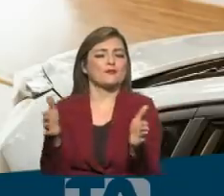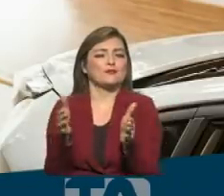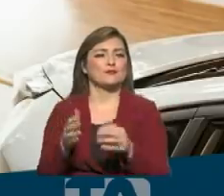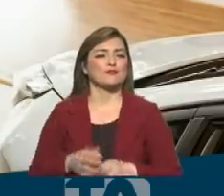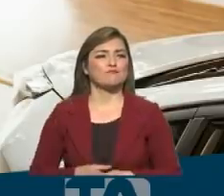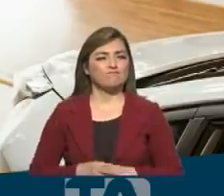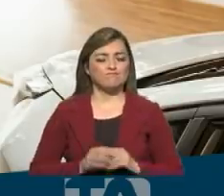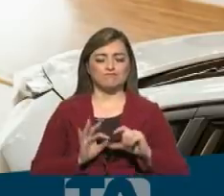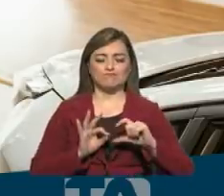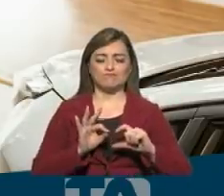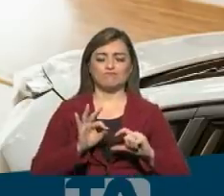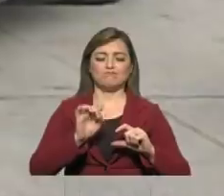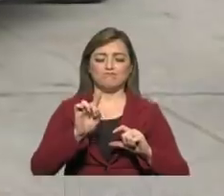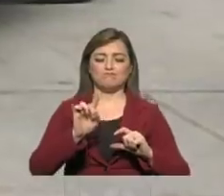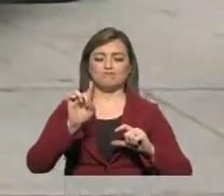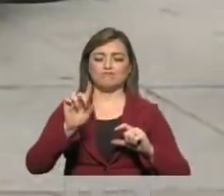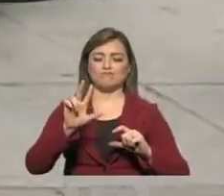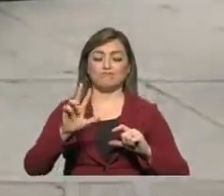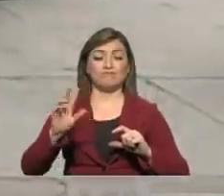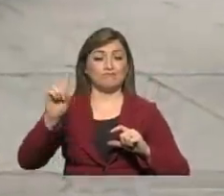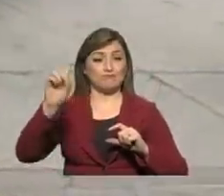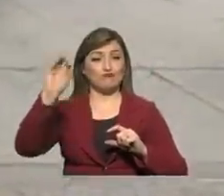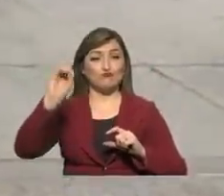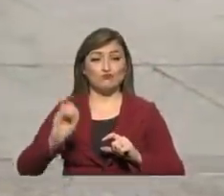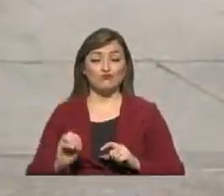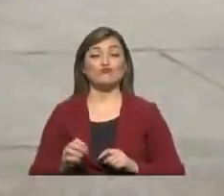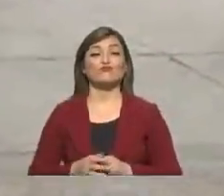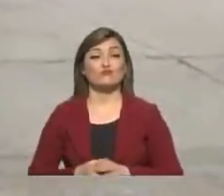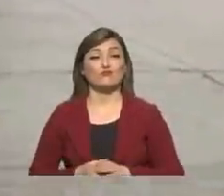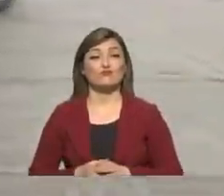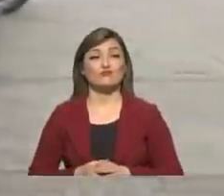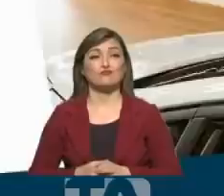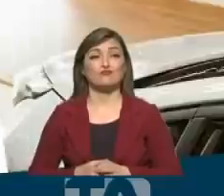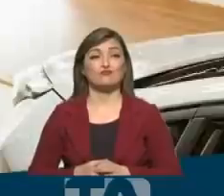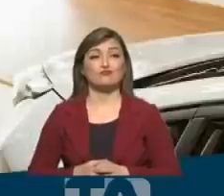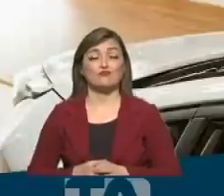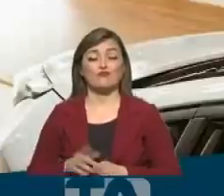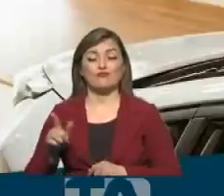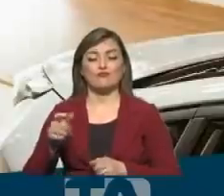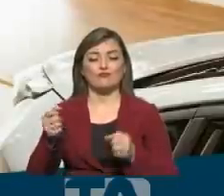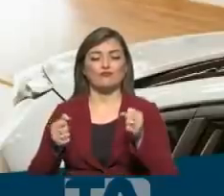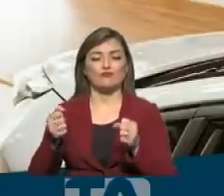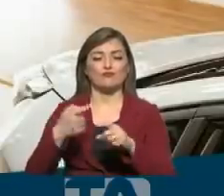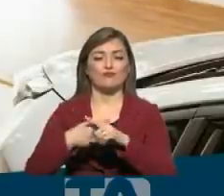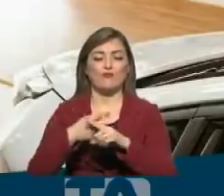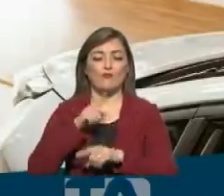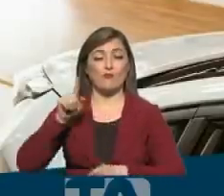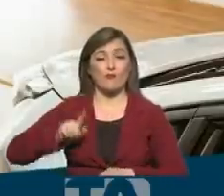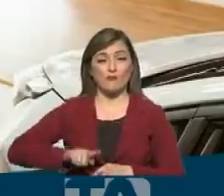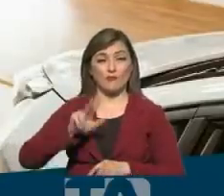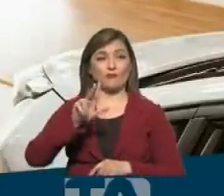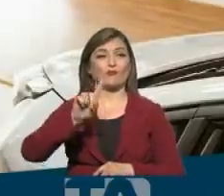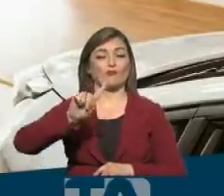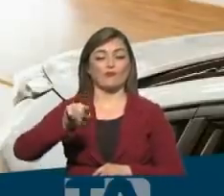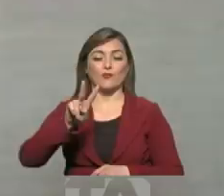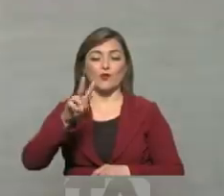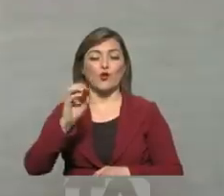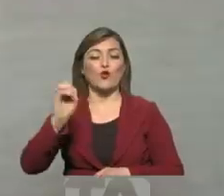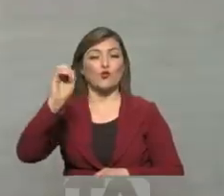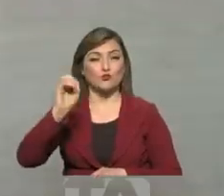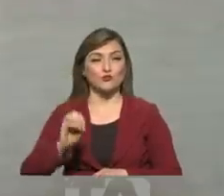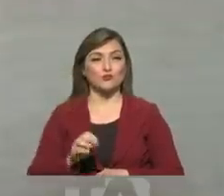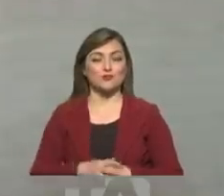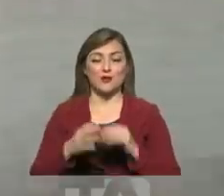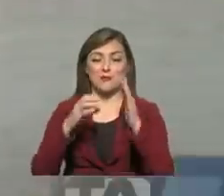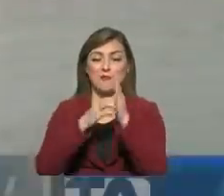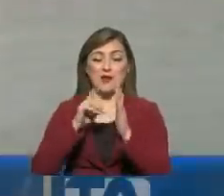del 1131%. Son principalmente SUV y camionetas. De origen chino, el 31,2% de las ventas. Las